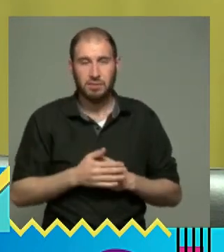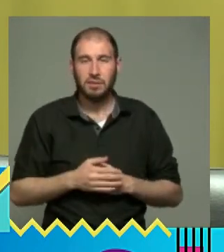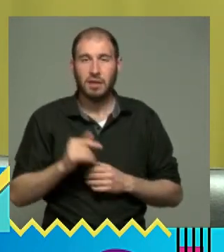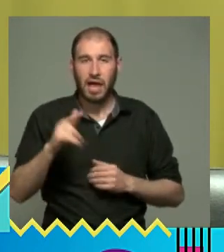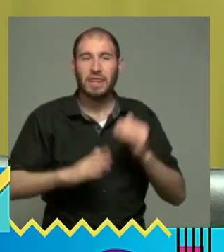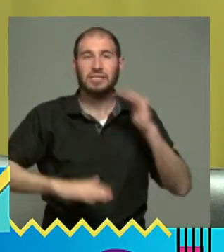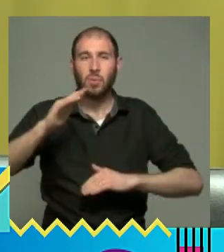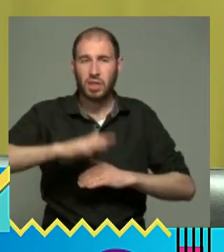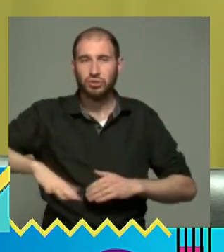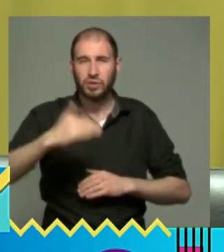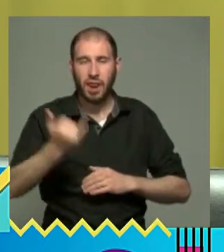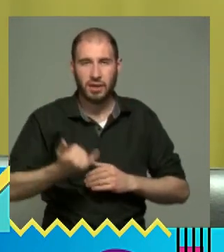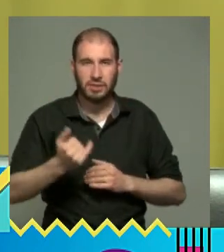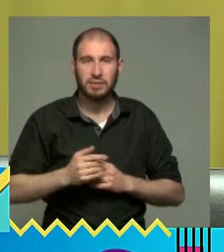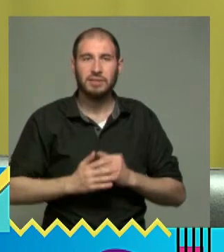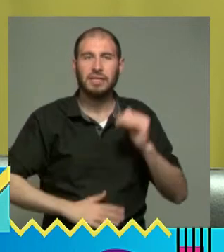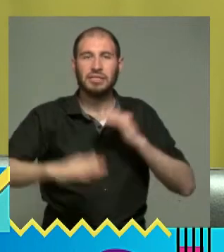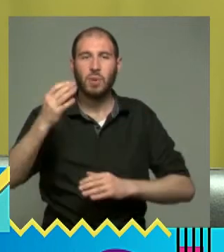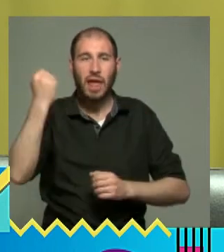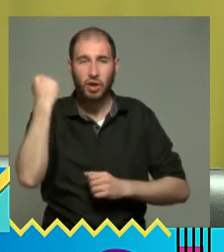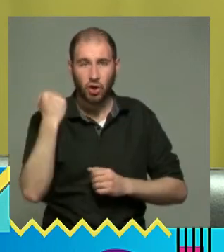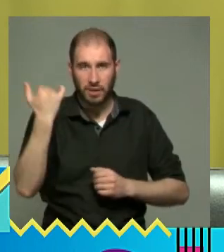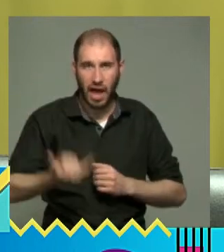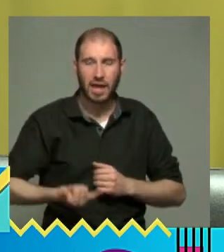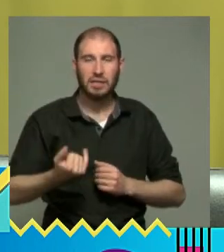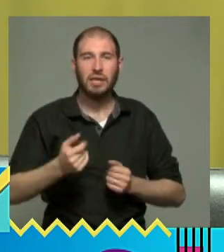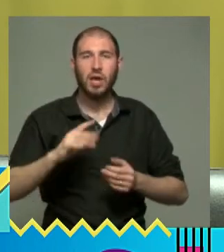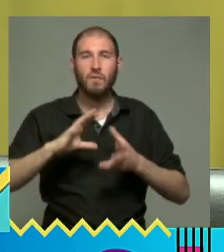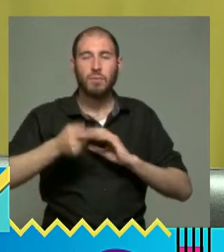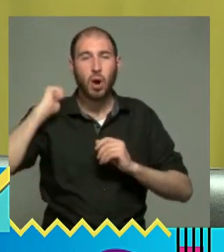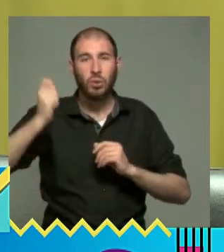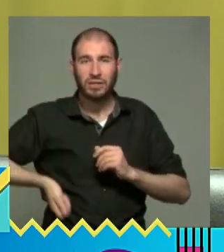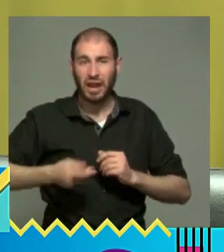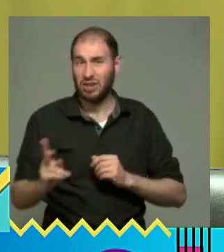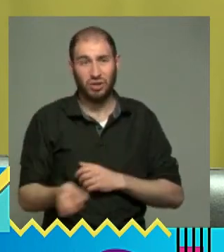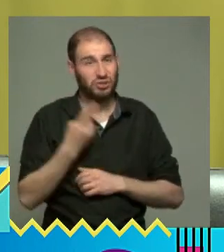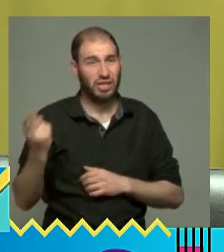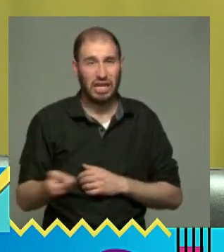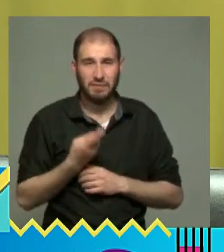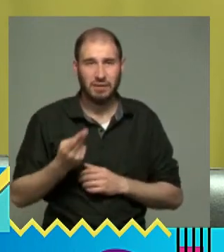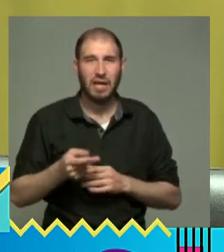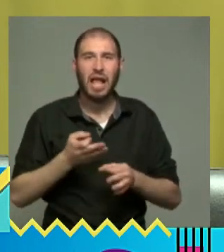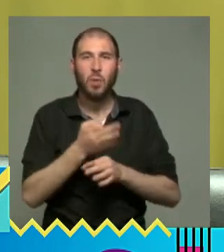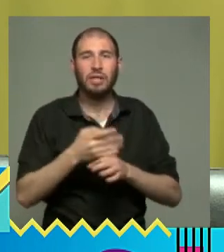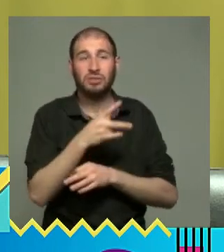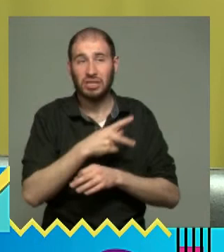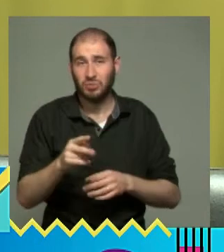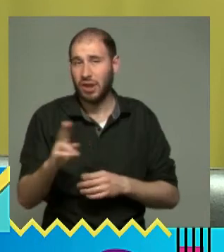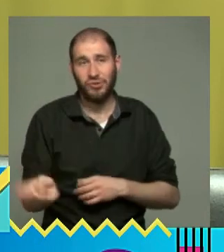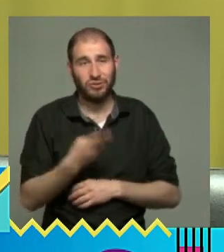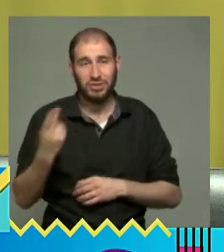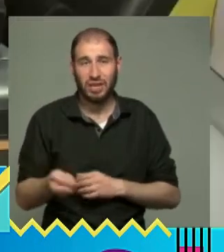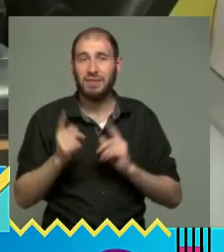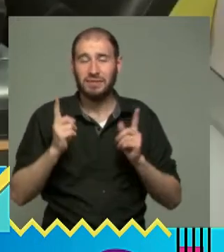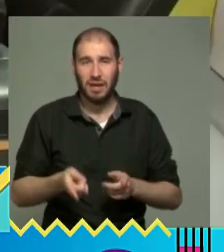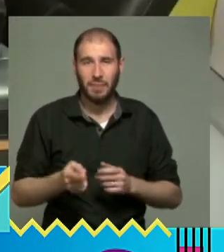una desigualdad social, existe una desigualdad económica, existe un sistema judicial totalmente ineficiente, existe una educación sexual ineficiente, en eso también